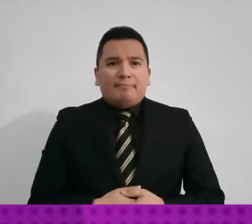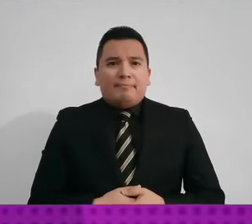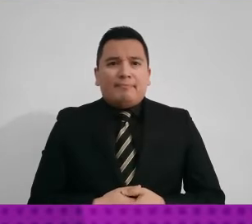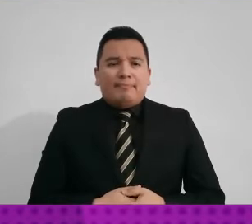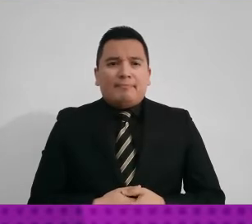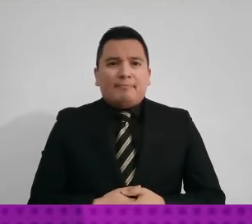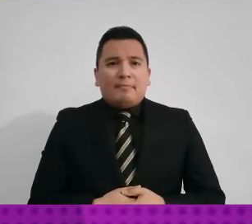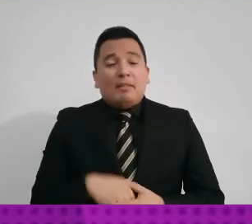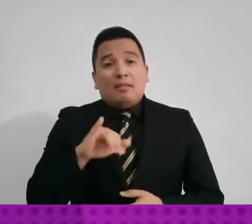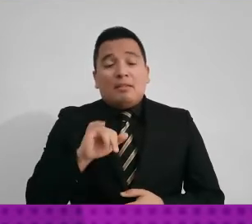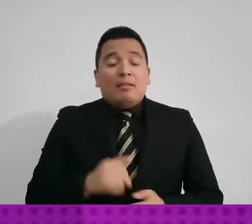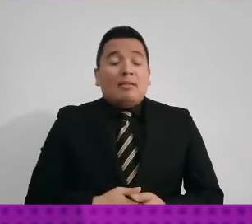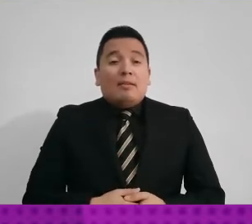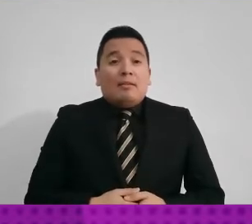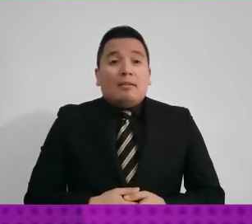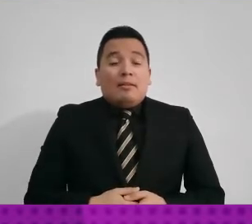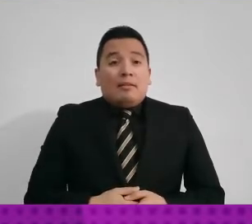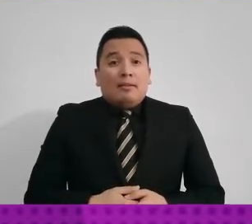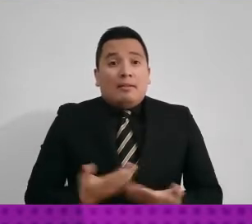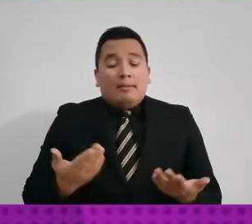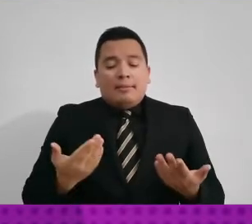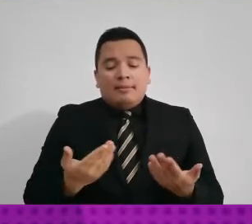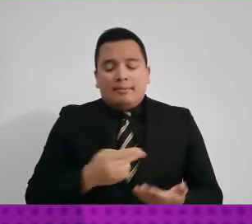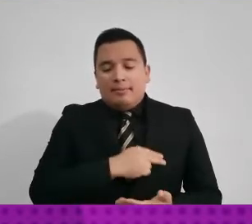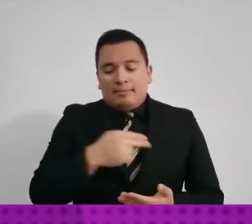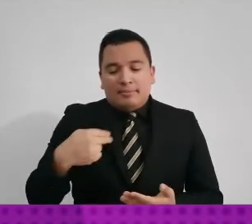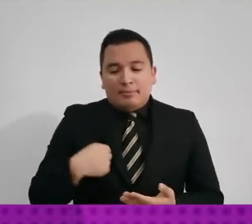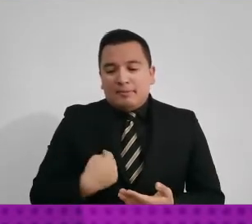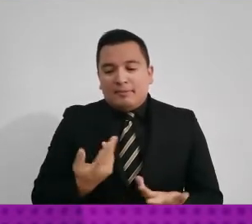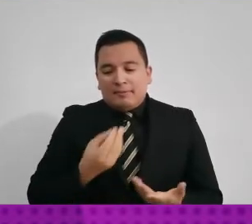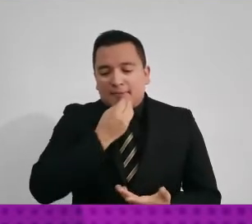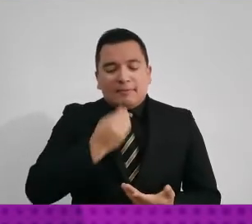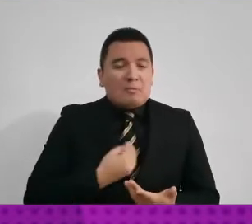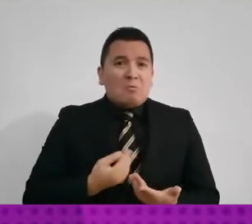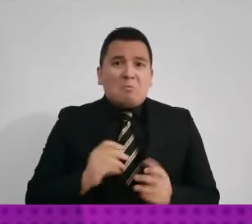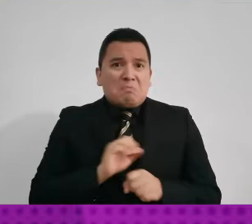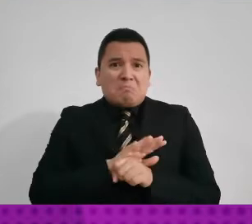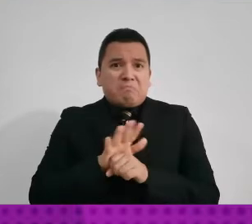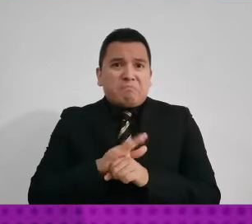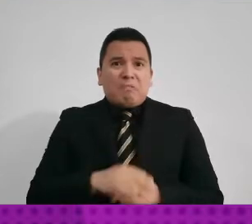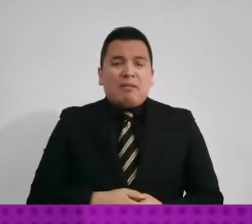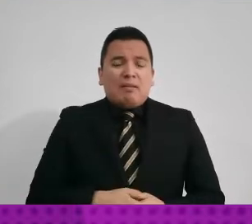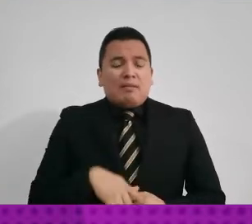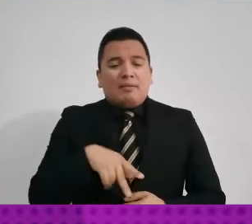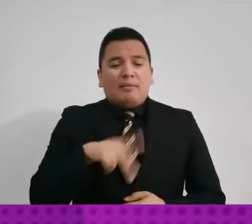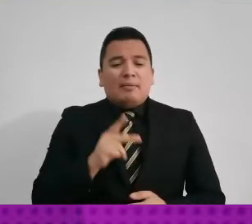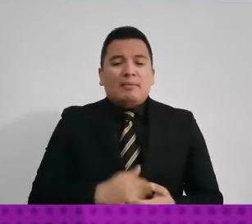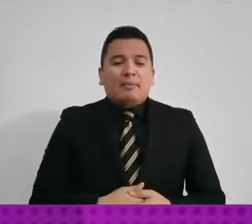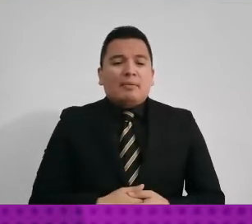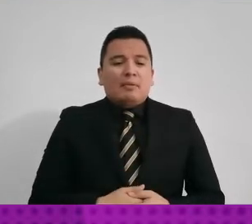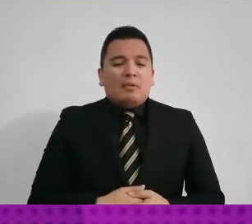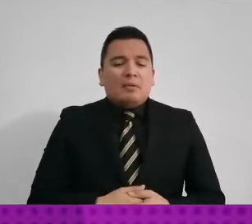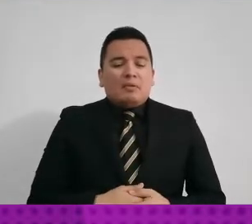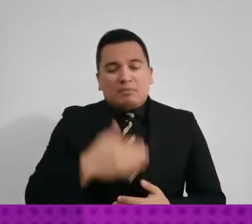coahuilenses. Sí, bueno, desafortunadamente nos ha tocado vivir esta pandemia, pero